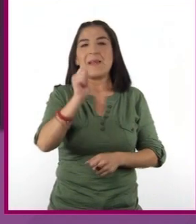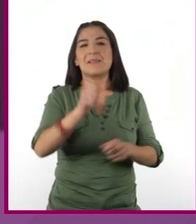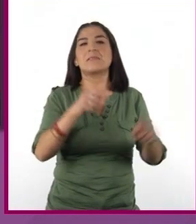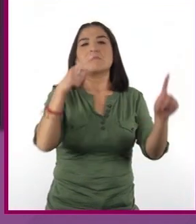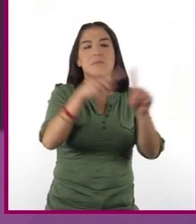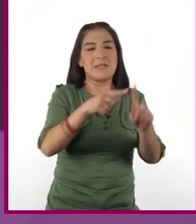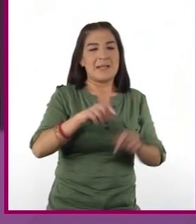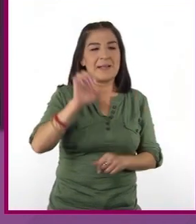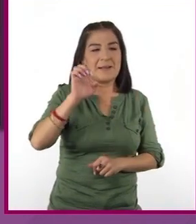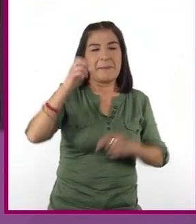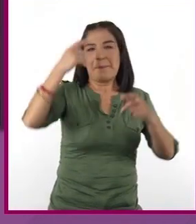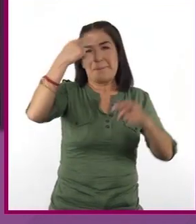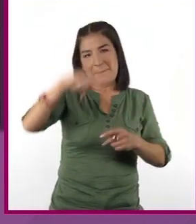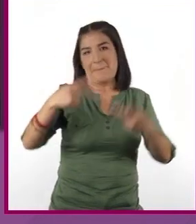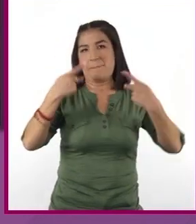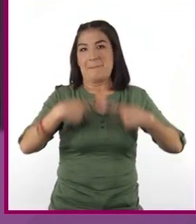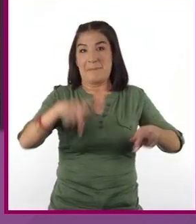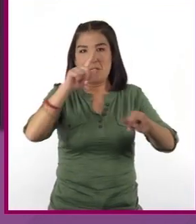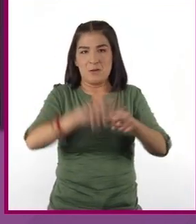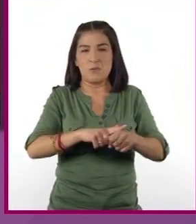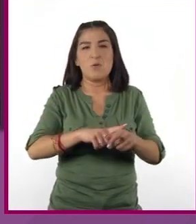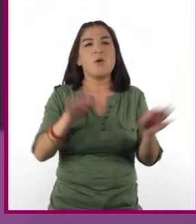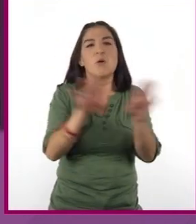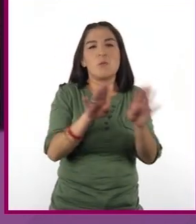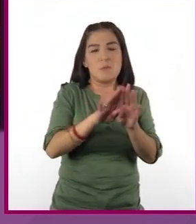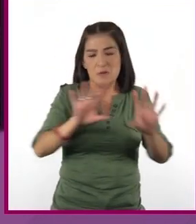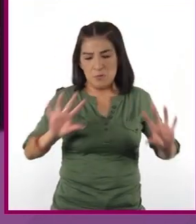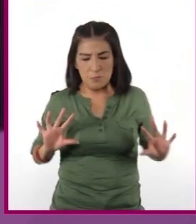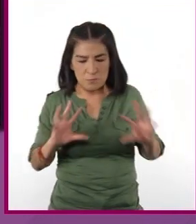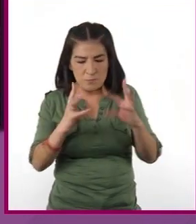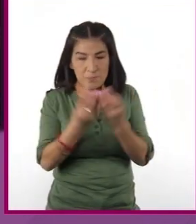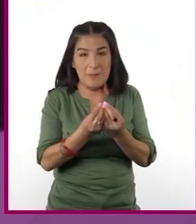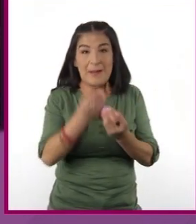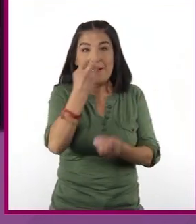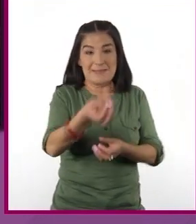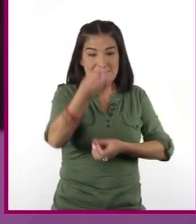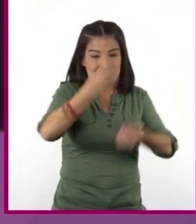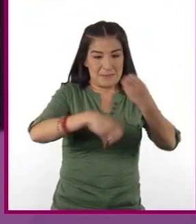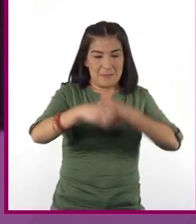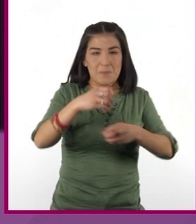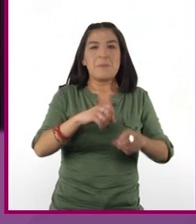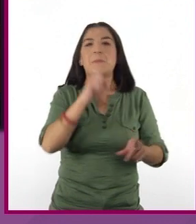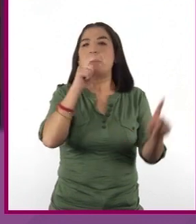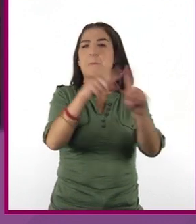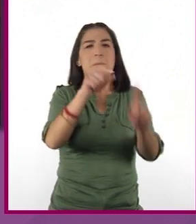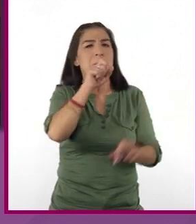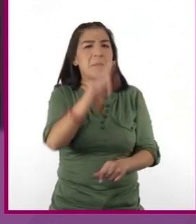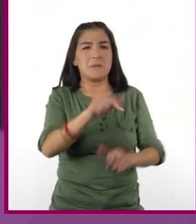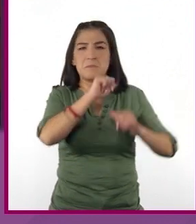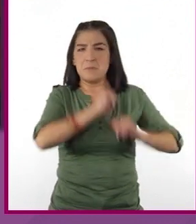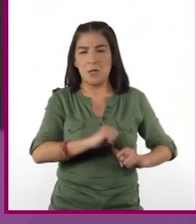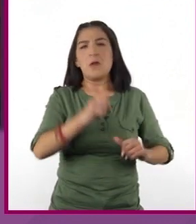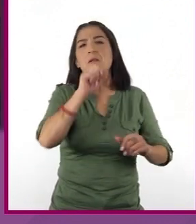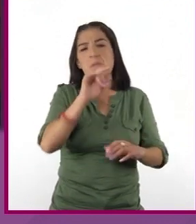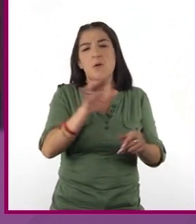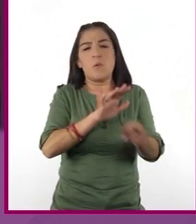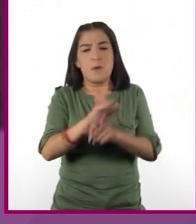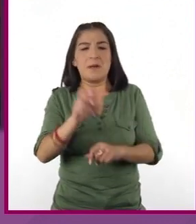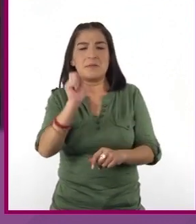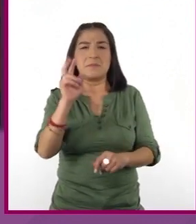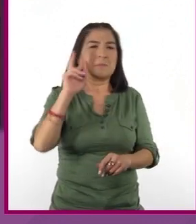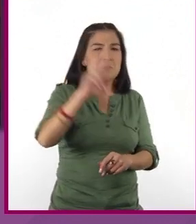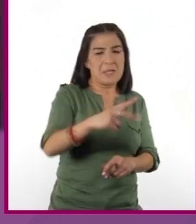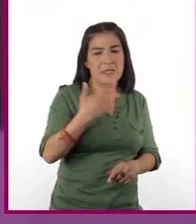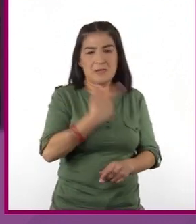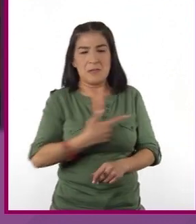personal. Son aquellas antologías que compilan lo mejor de la obra de un mismo autor o intérprete.